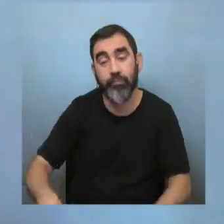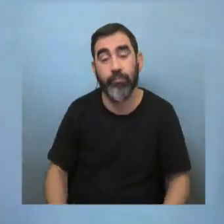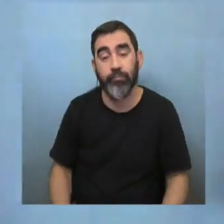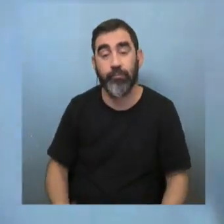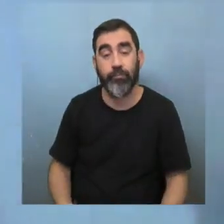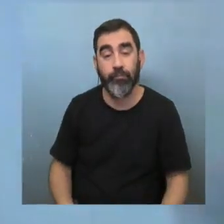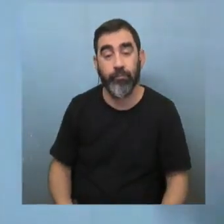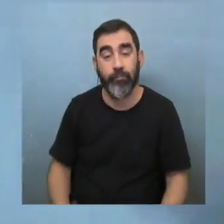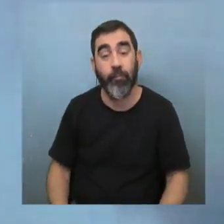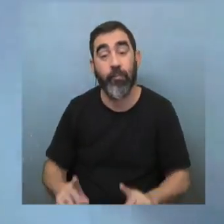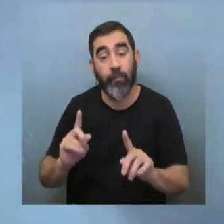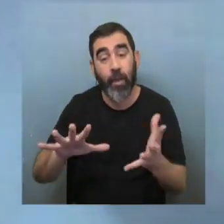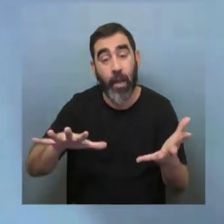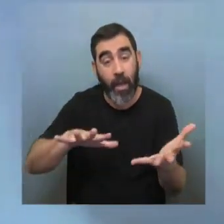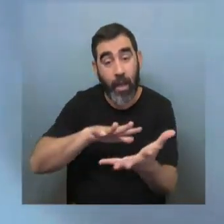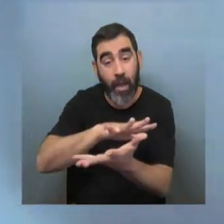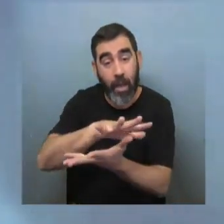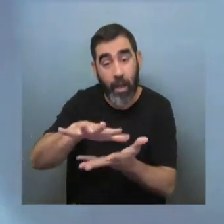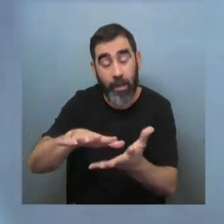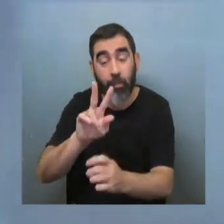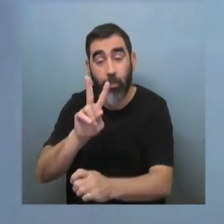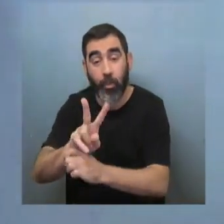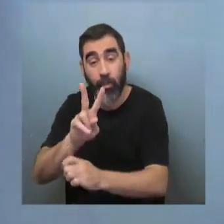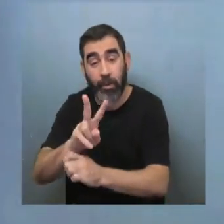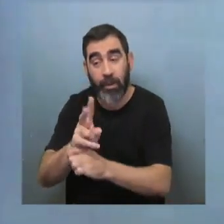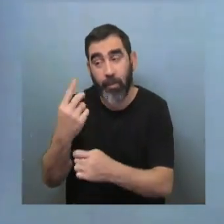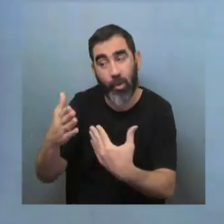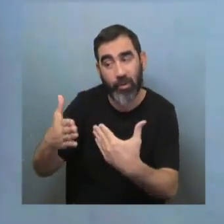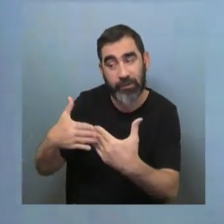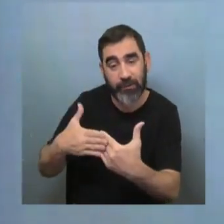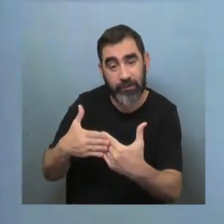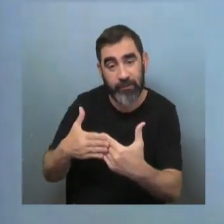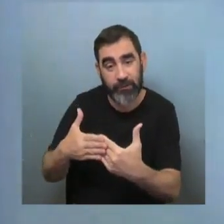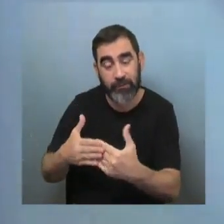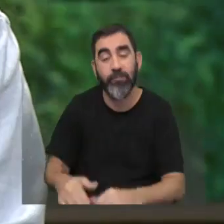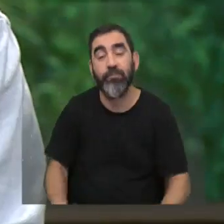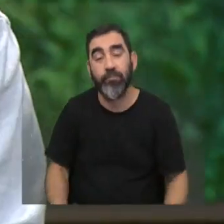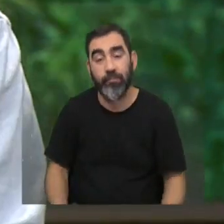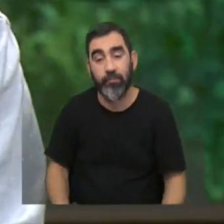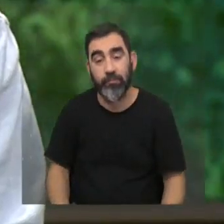porque además estamos en un área, yo no sé si están dentro del área protegida, pero muy cerca, entonces todavía más ruido hace